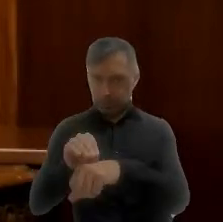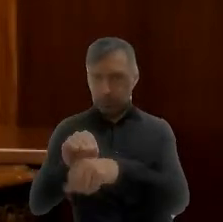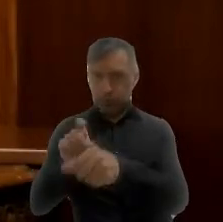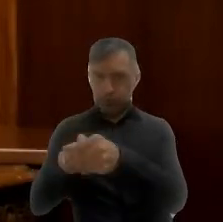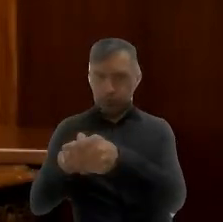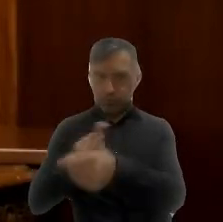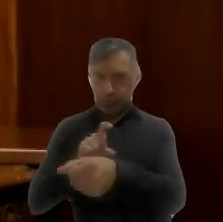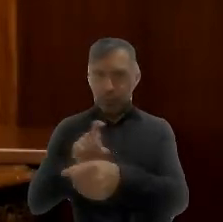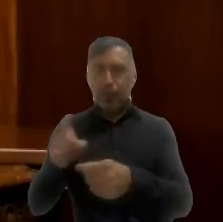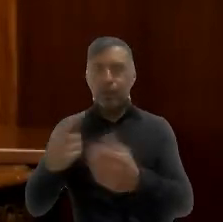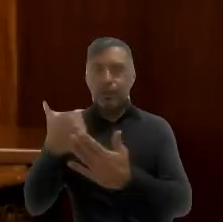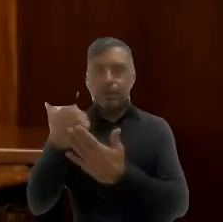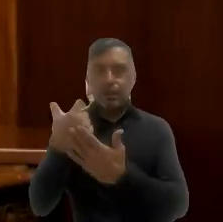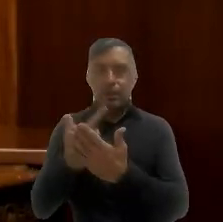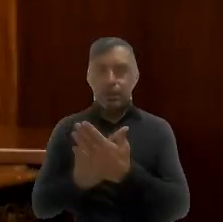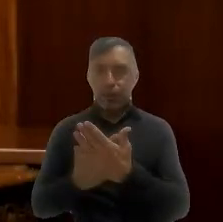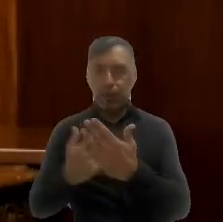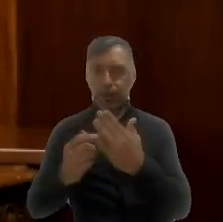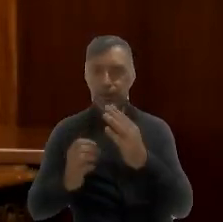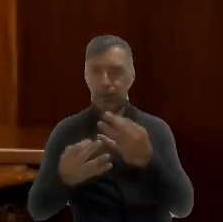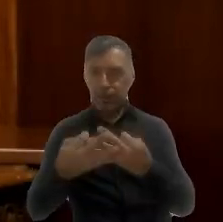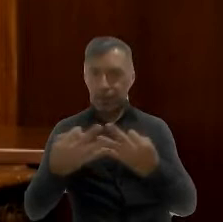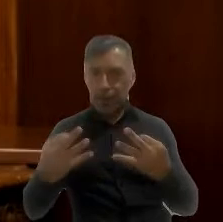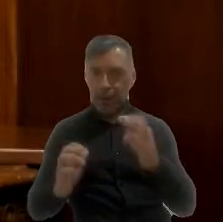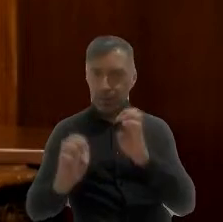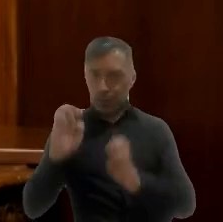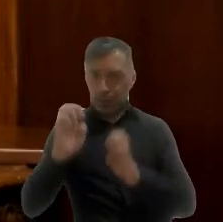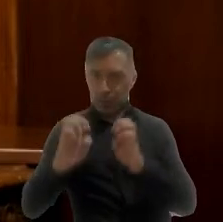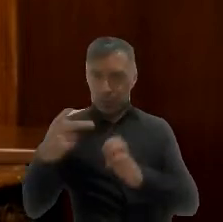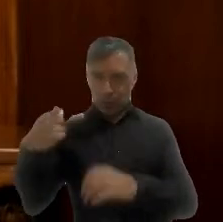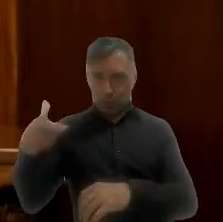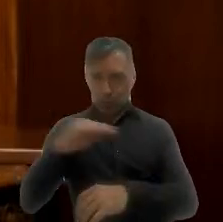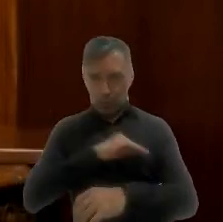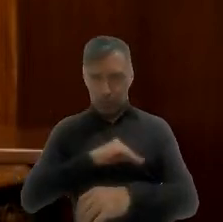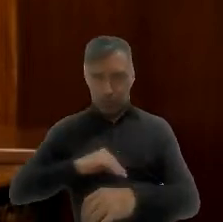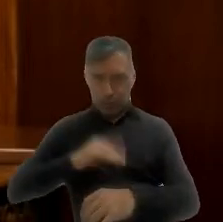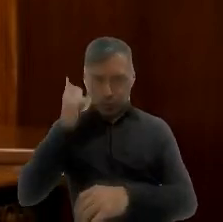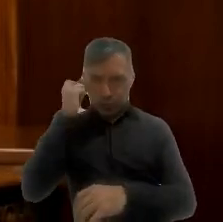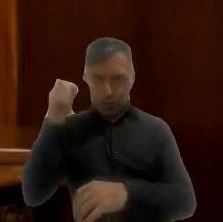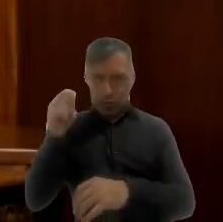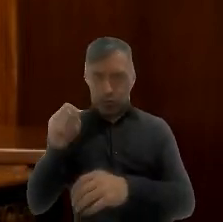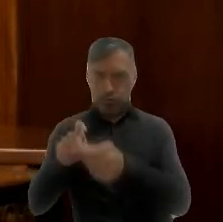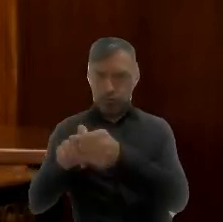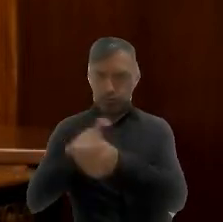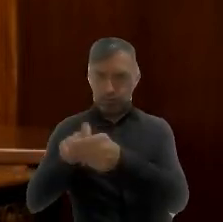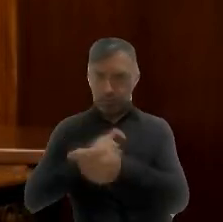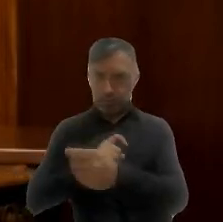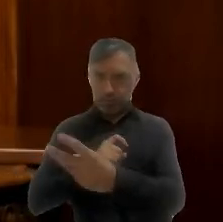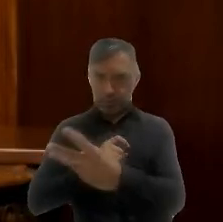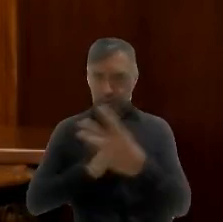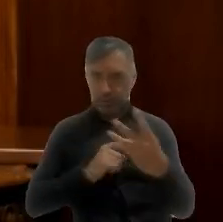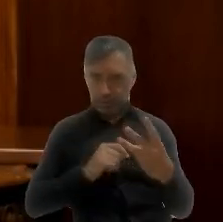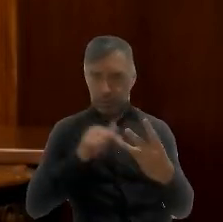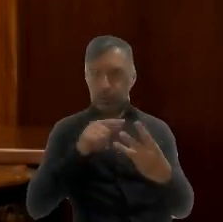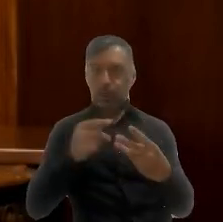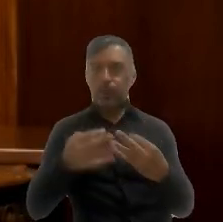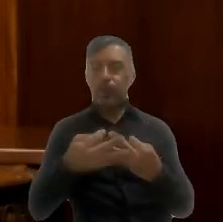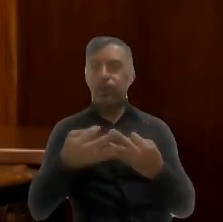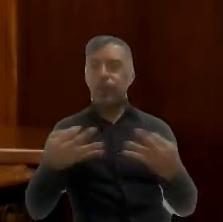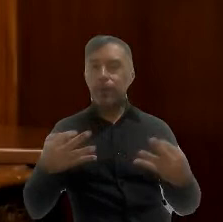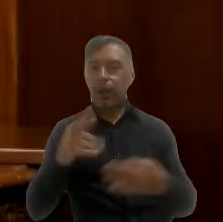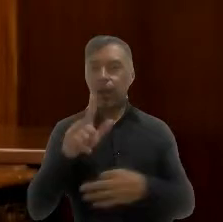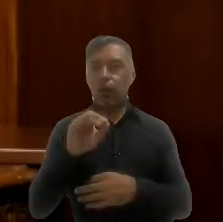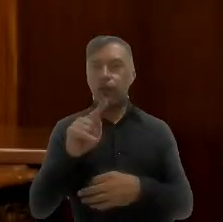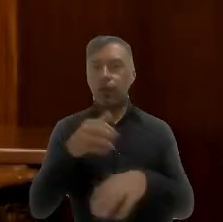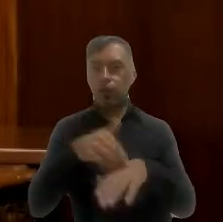del patrimonio del municipio tres inmuebles identificados como lote 1-A, fracción